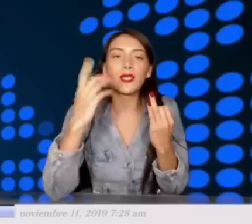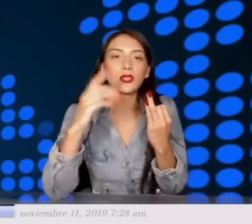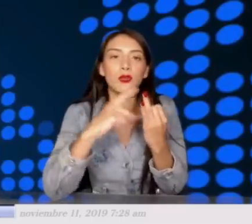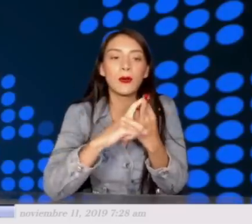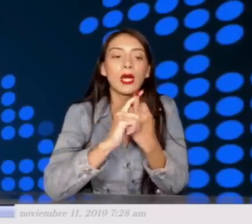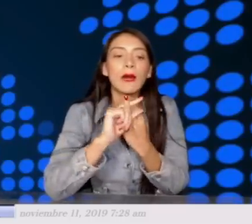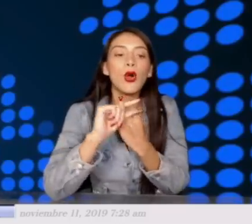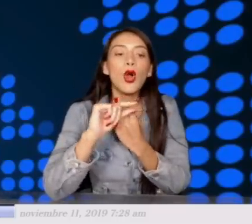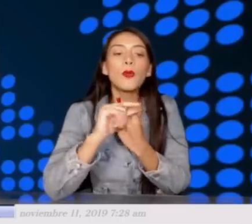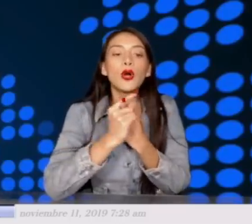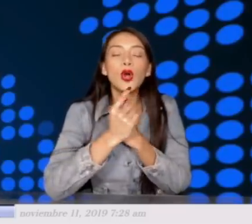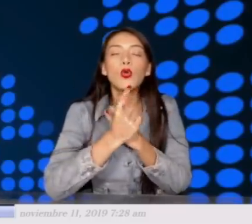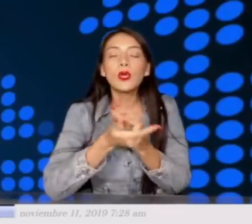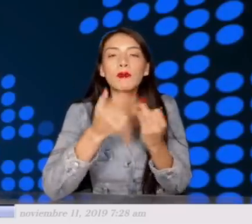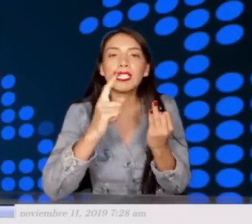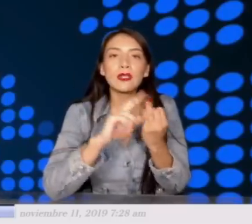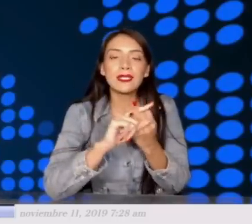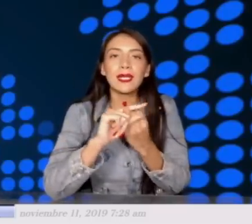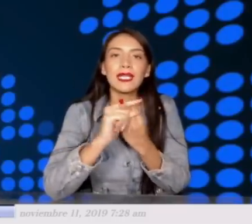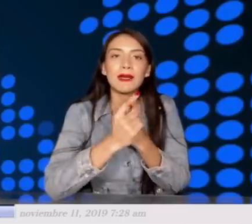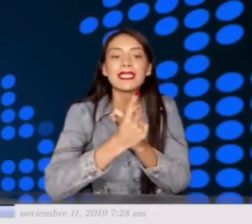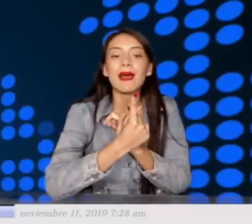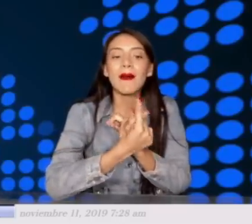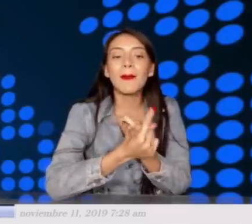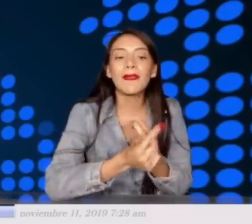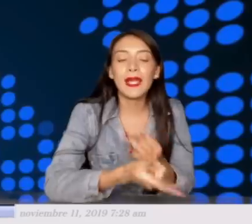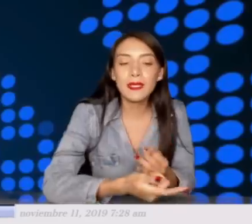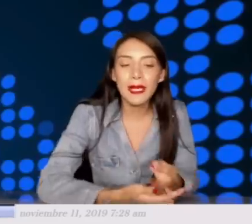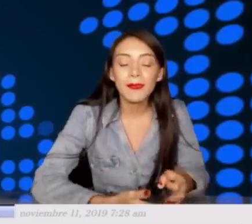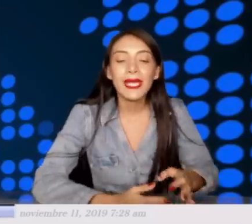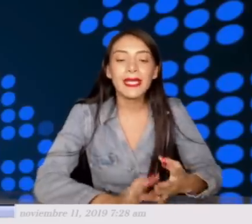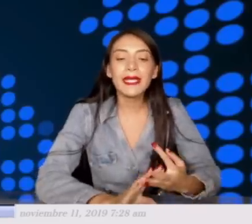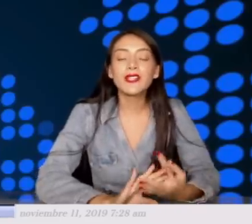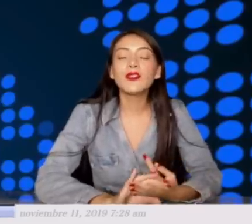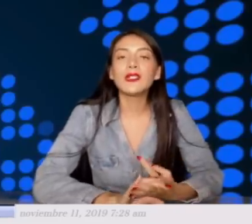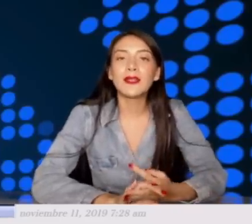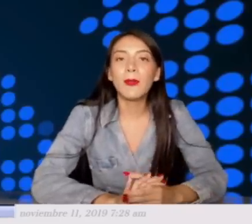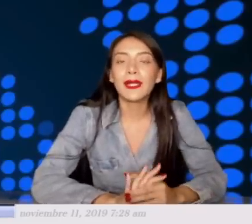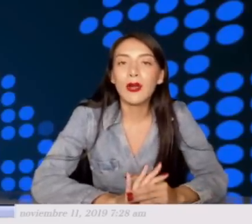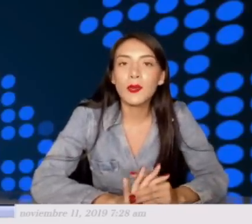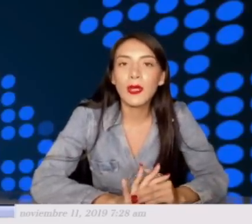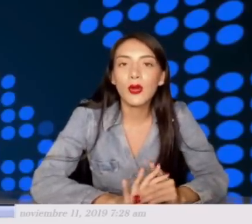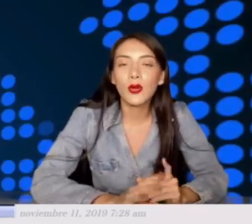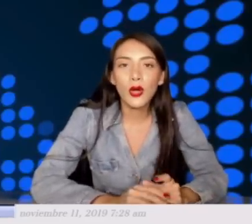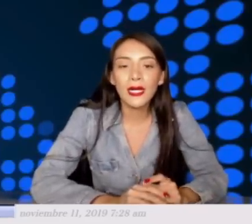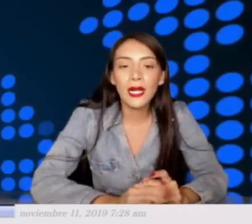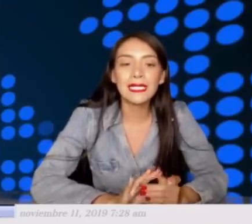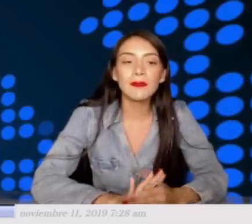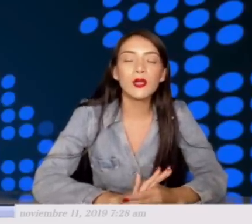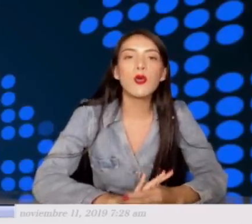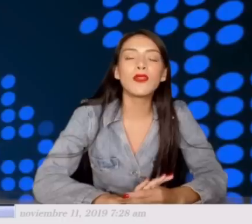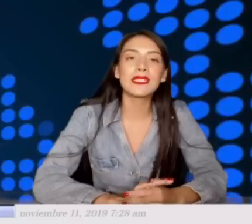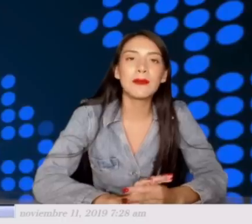el proyecto fue llevado a cabo por un inversionista que además trabajaba para Televisa, y que esto lo utilizaron para que López Obrador no ganara,